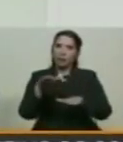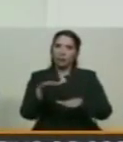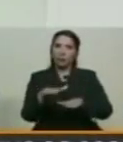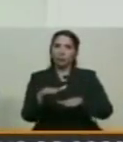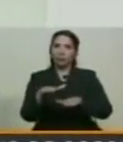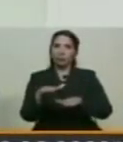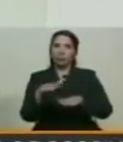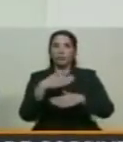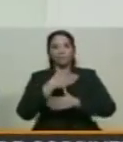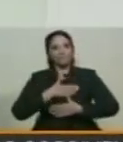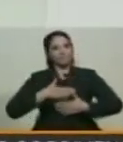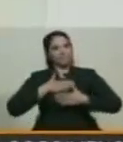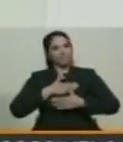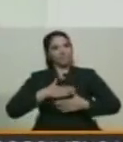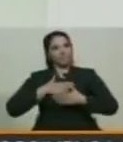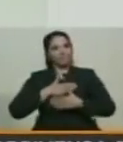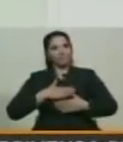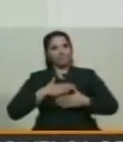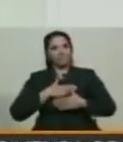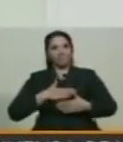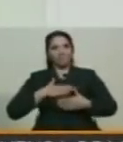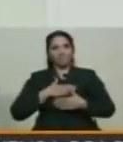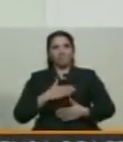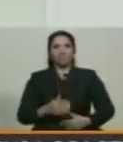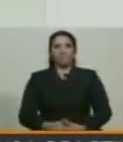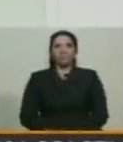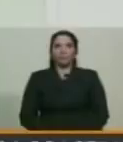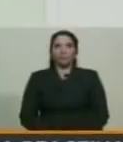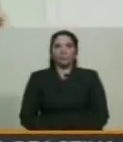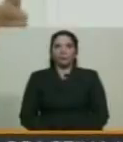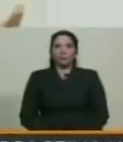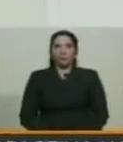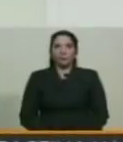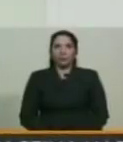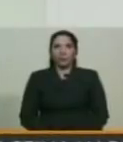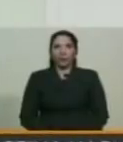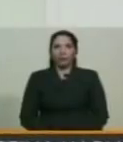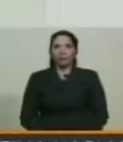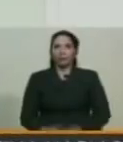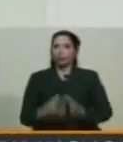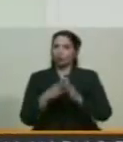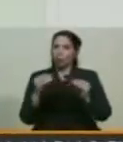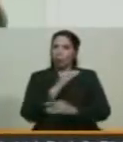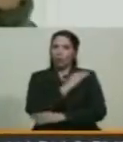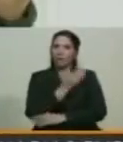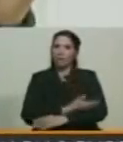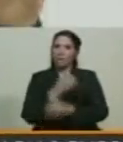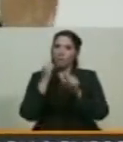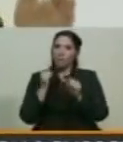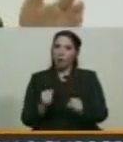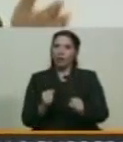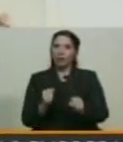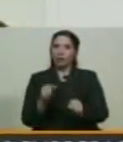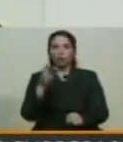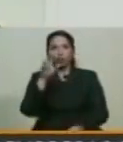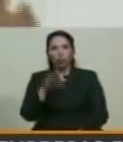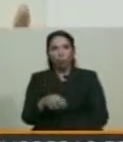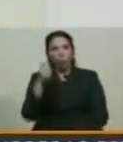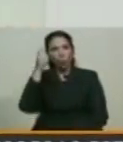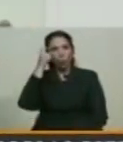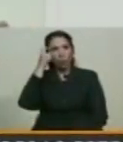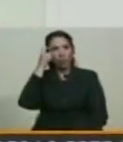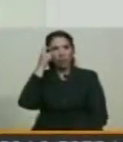calidad, con gratuidad, y además haciendo todos los esfuerzos de todos los días, aún con todas